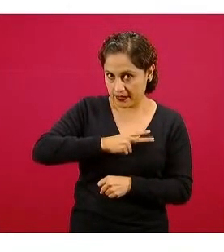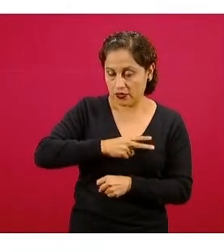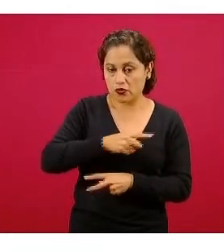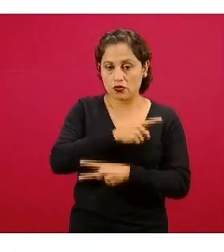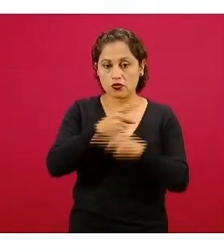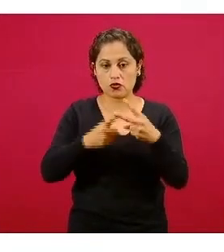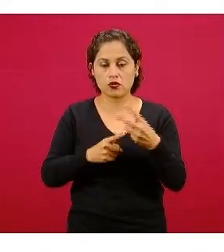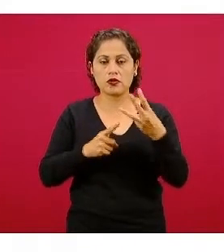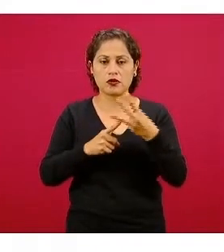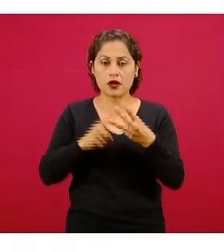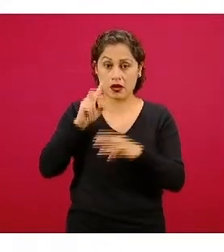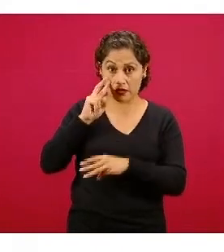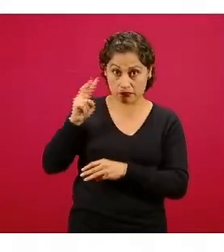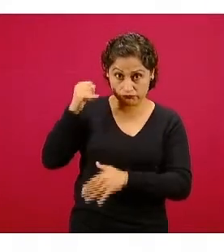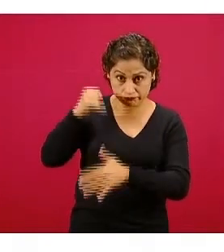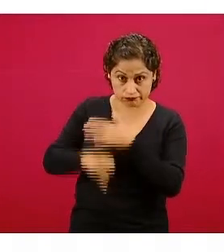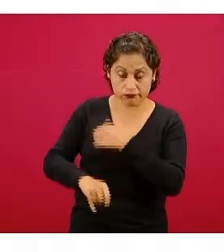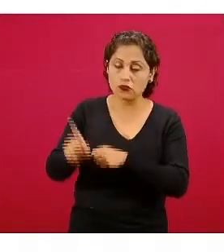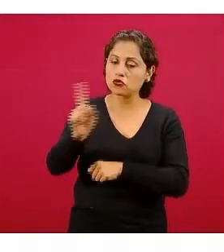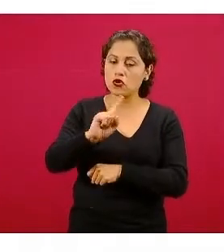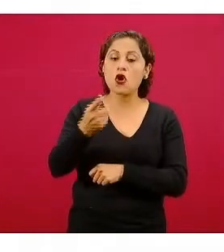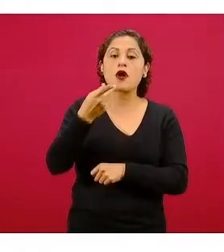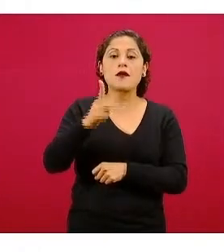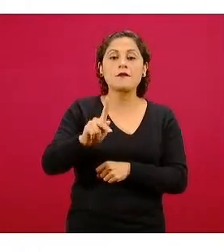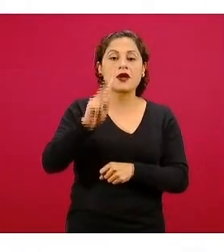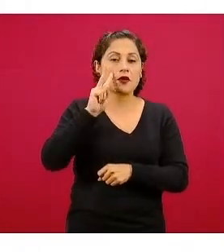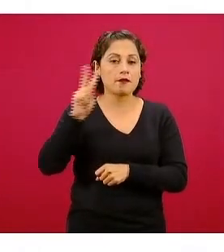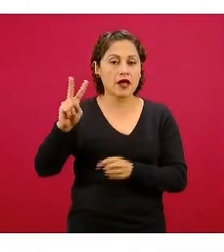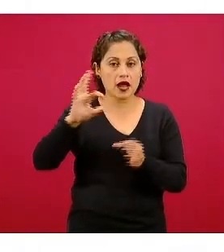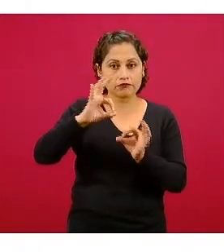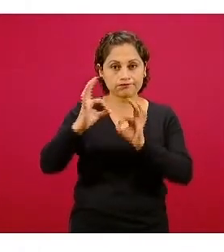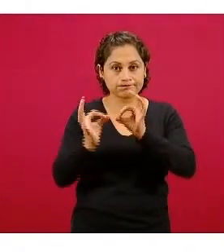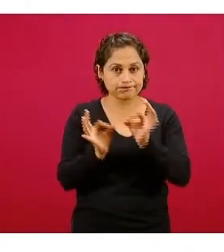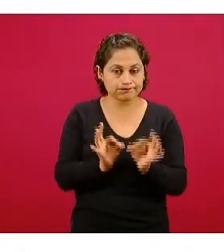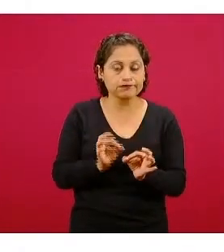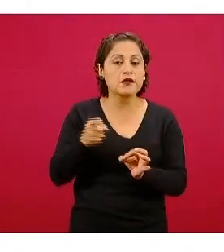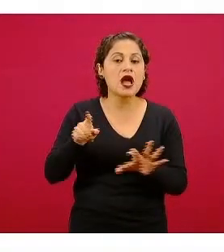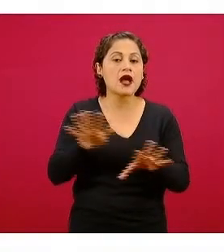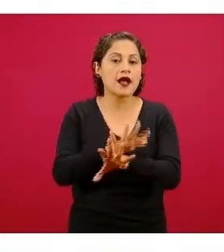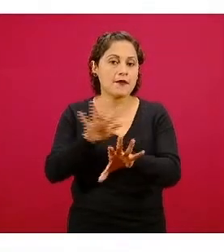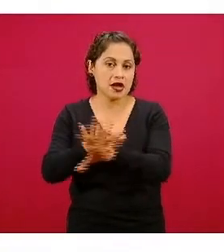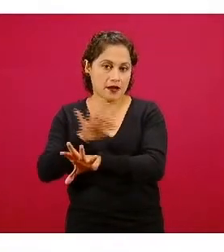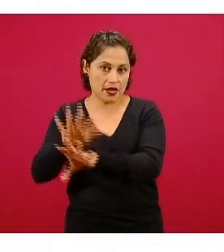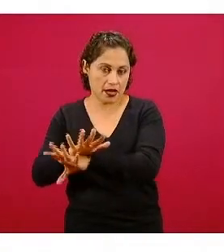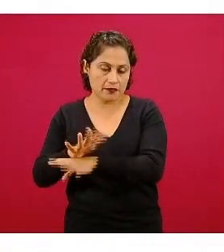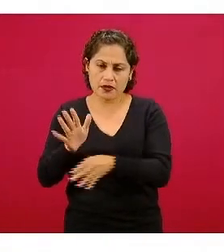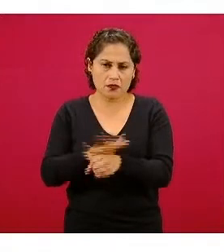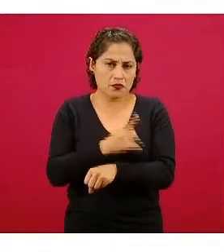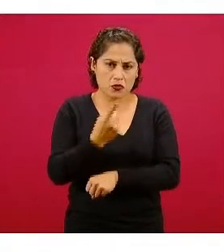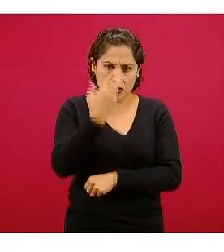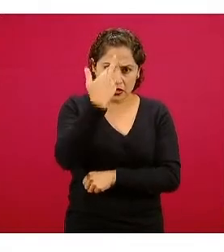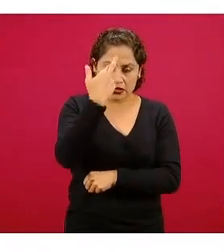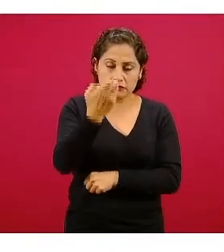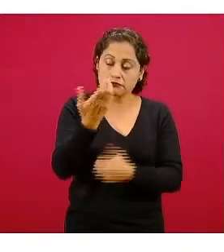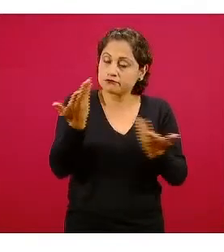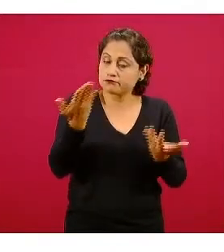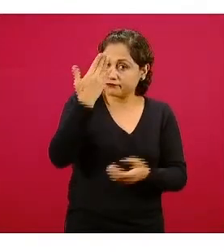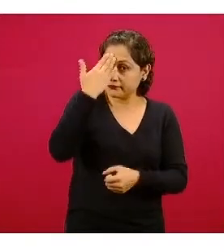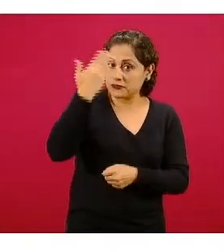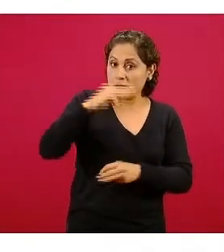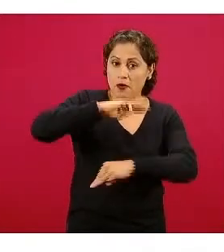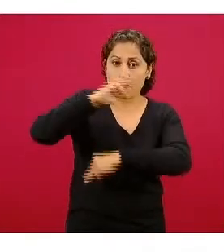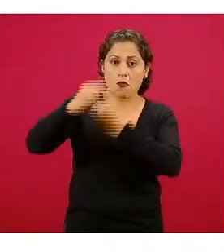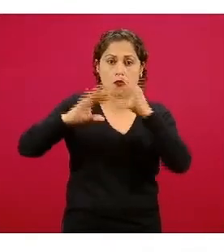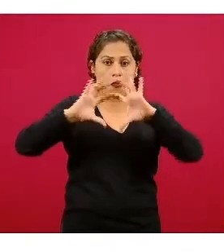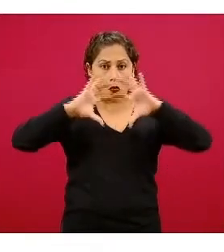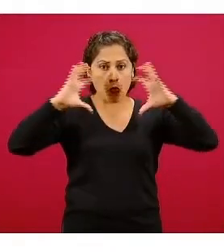los lean a detalle, pero si ven la composición va cambiando. Esto tiene que ver con que a nivel mundial hay